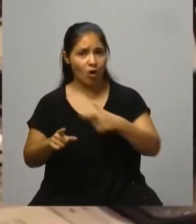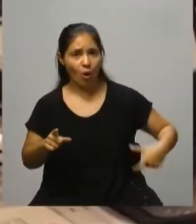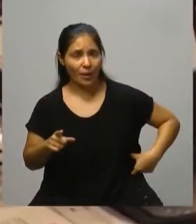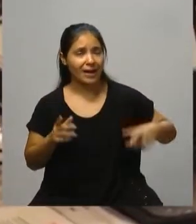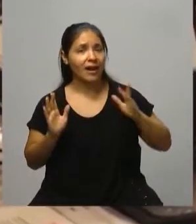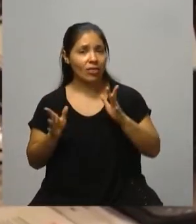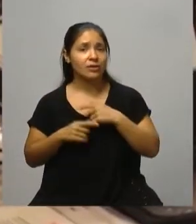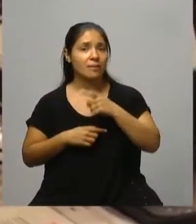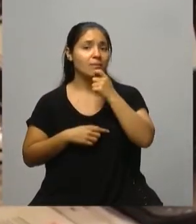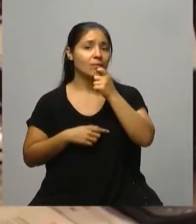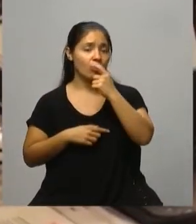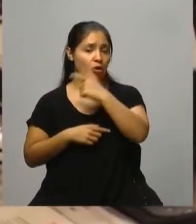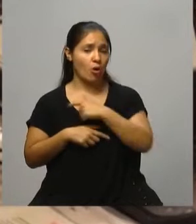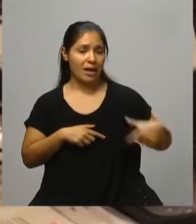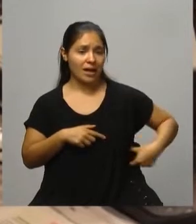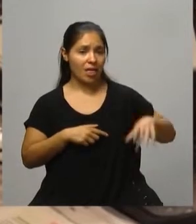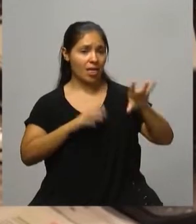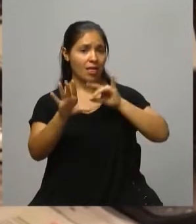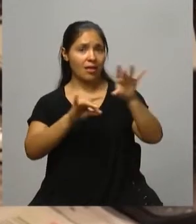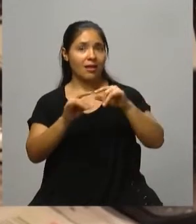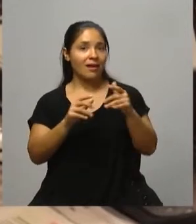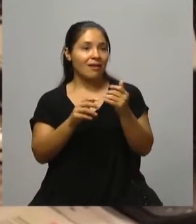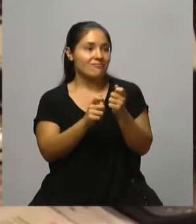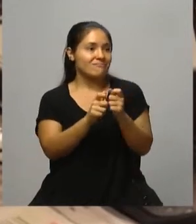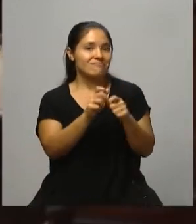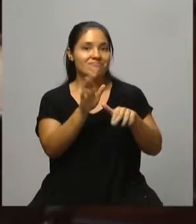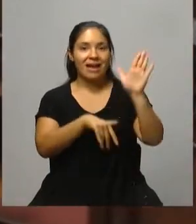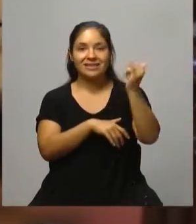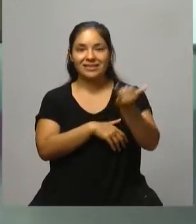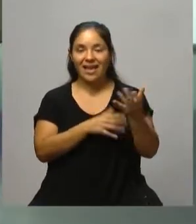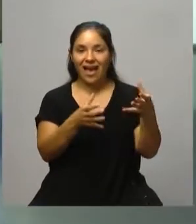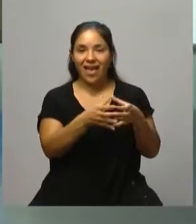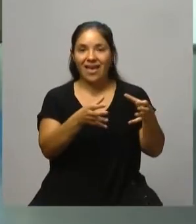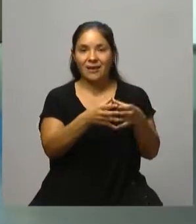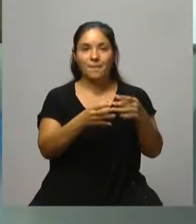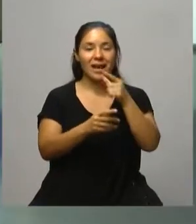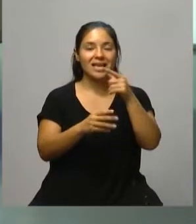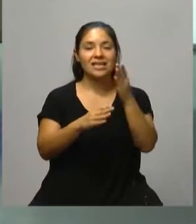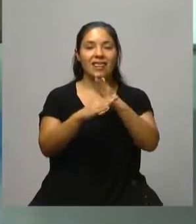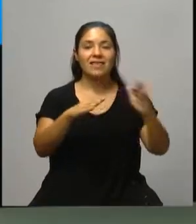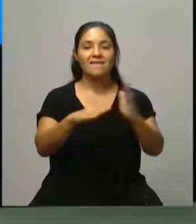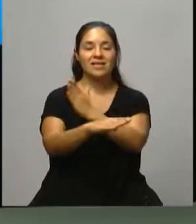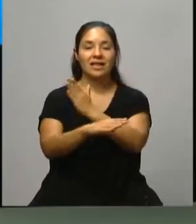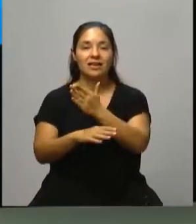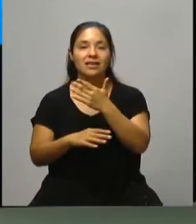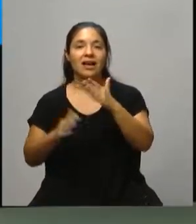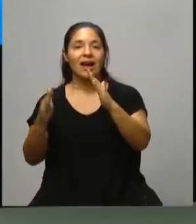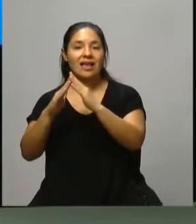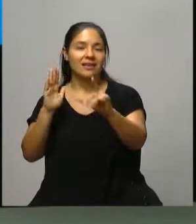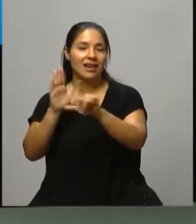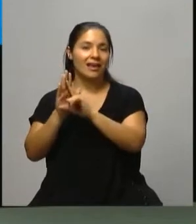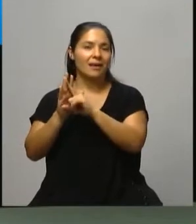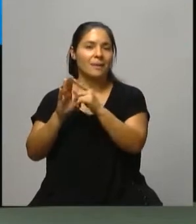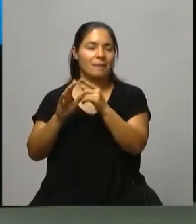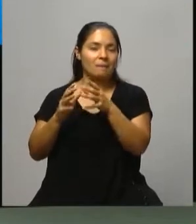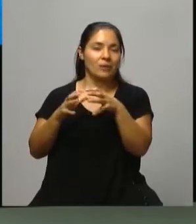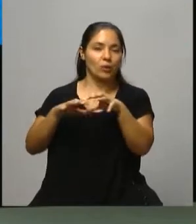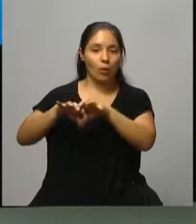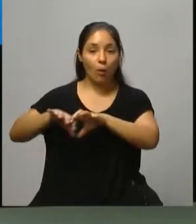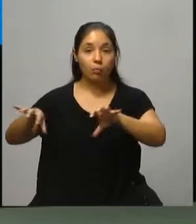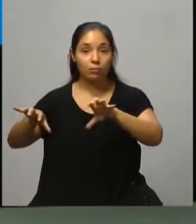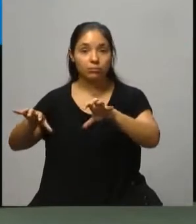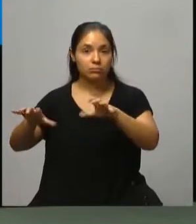al gobernador. Bueno, son gestos y situaciones muy concretas en donde se ve